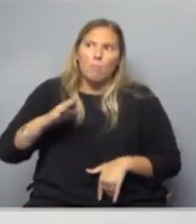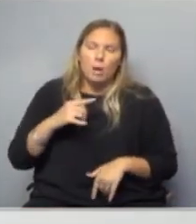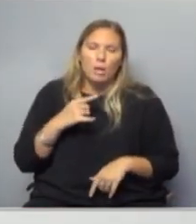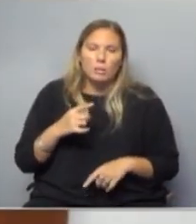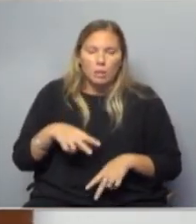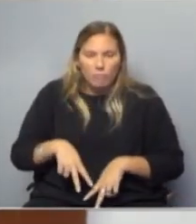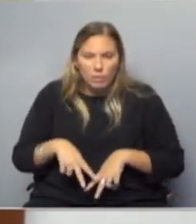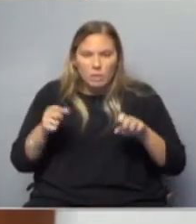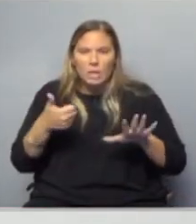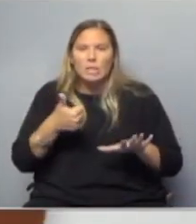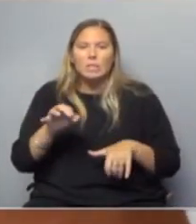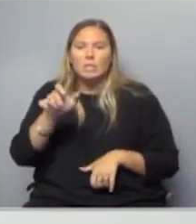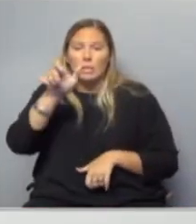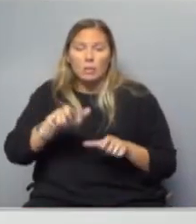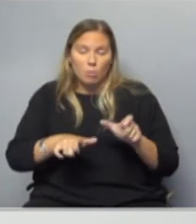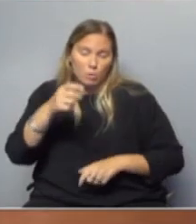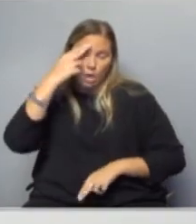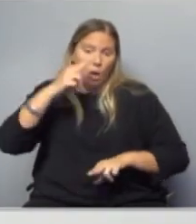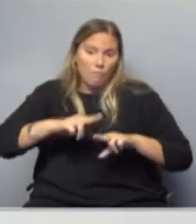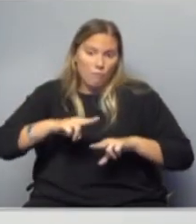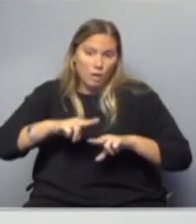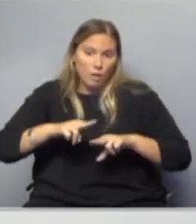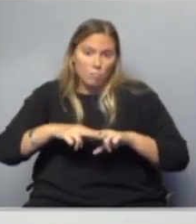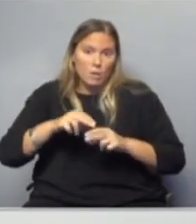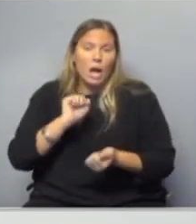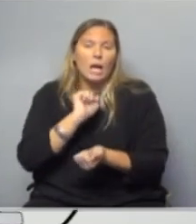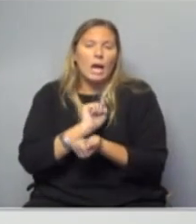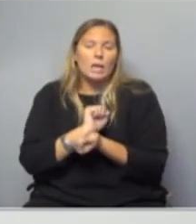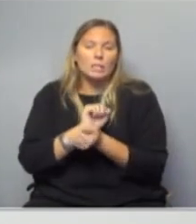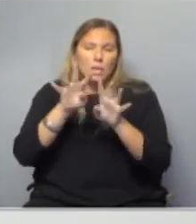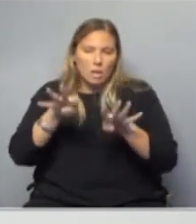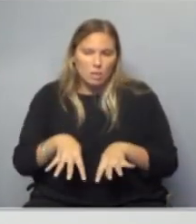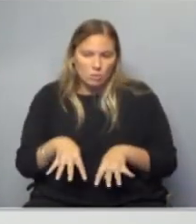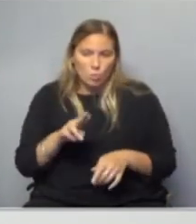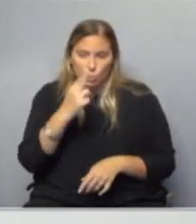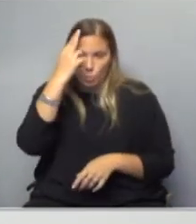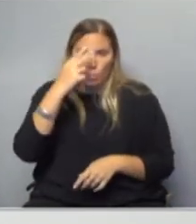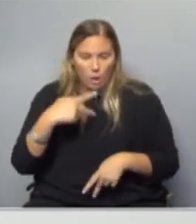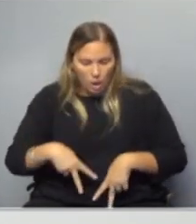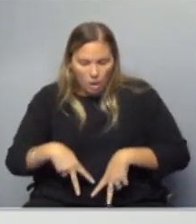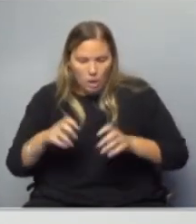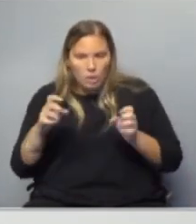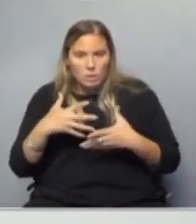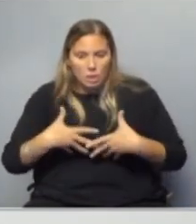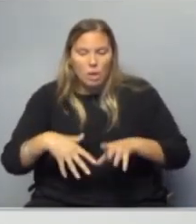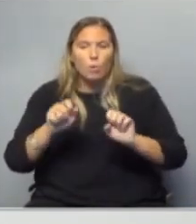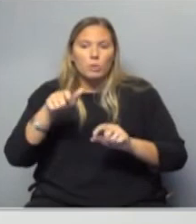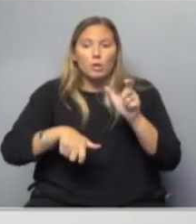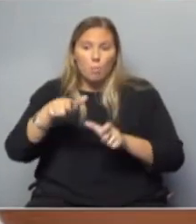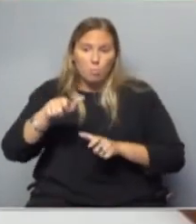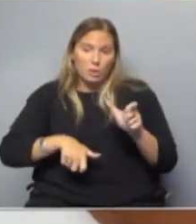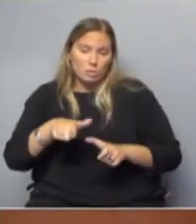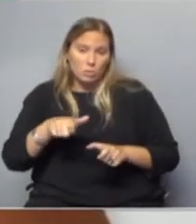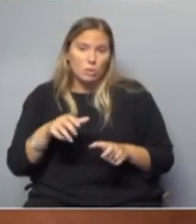científicos estudiaron 60 personas con tuberculosis en las cárceles de Uruguay. Mediante el análisis, encontraron que en estos pacientes predomina